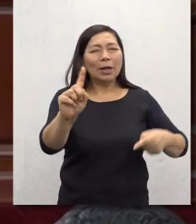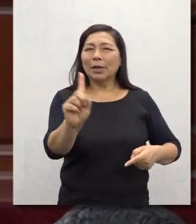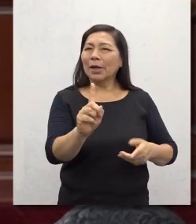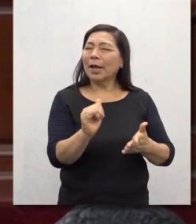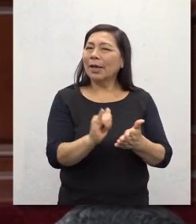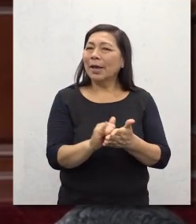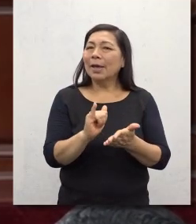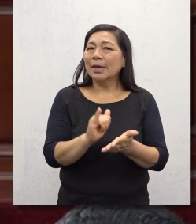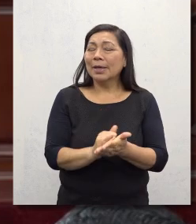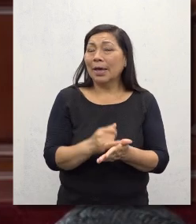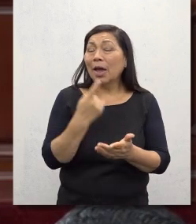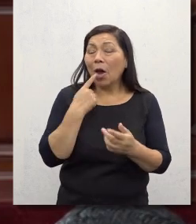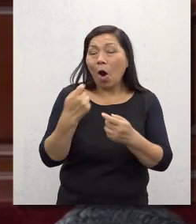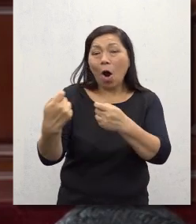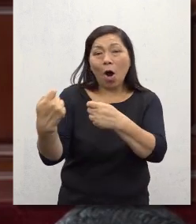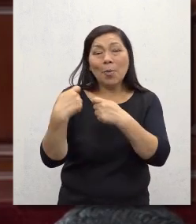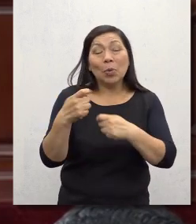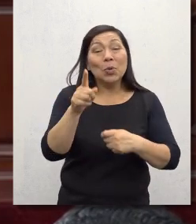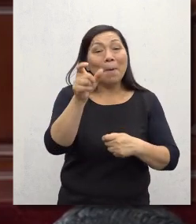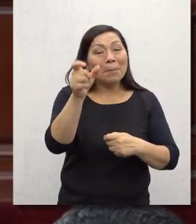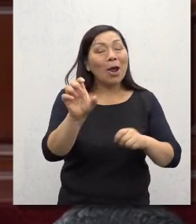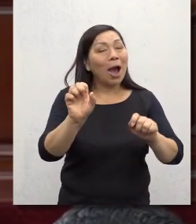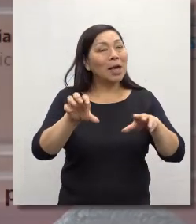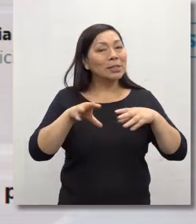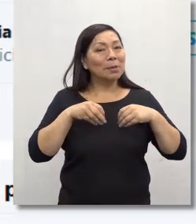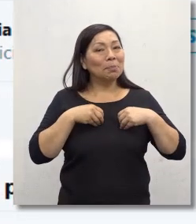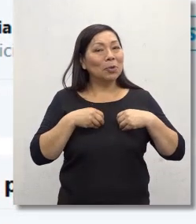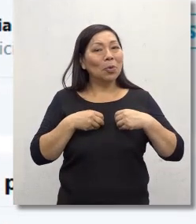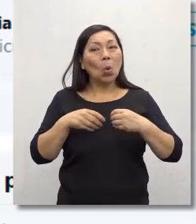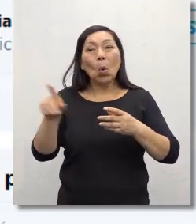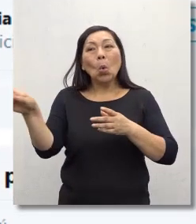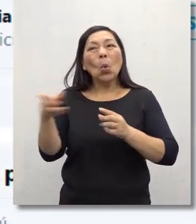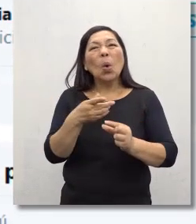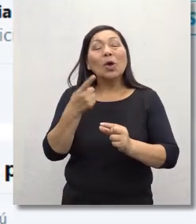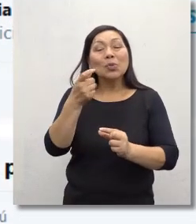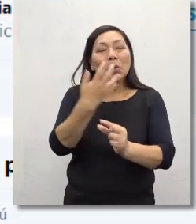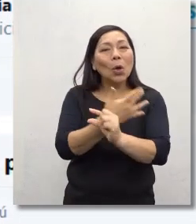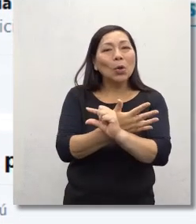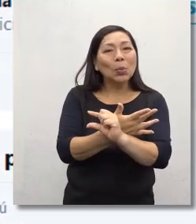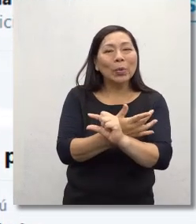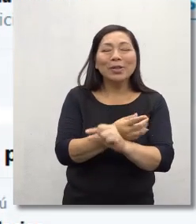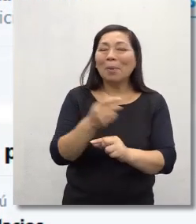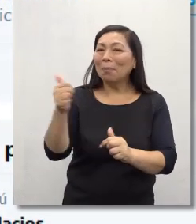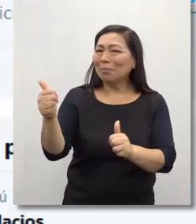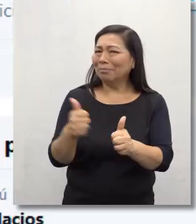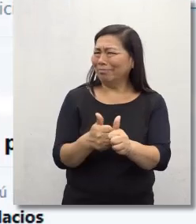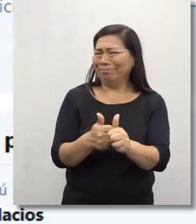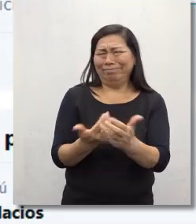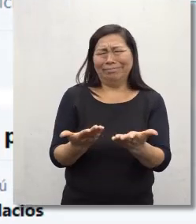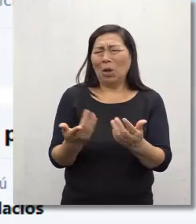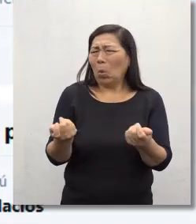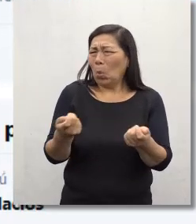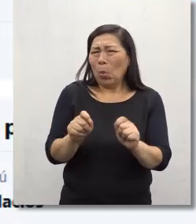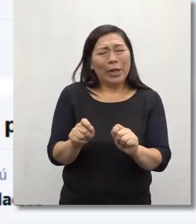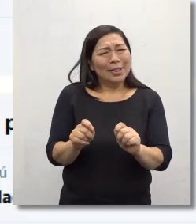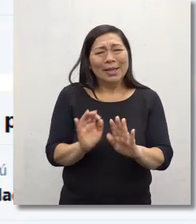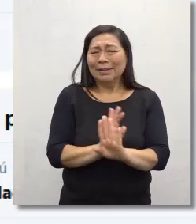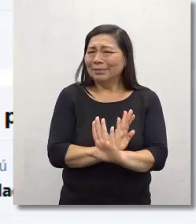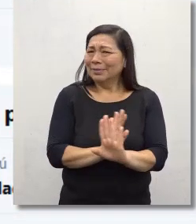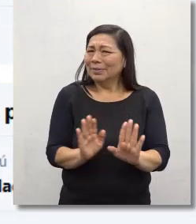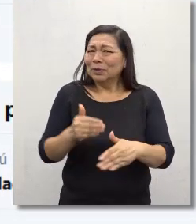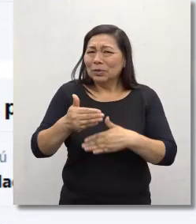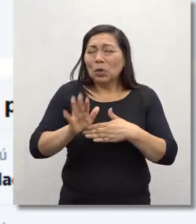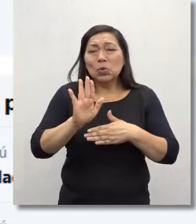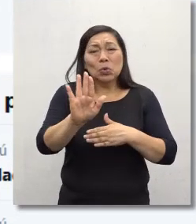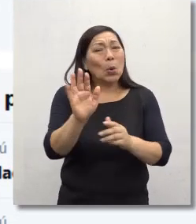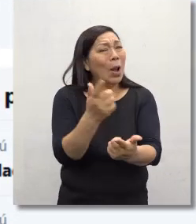y consideró que obligar a alguien a aceptar seguidores en su cuenta personal de Twitter mediante desbloqueo de cuentas